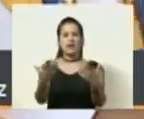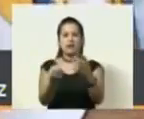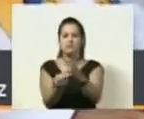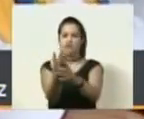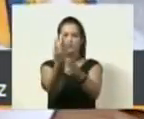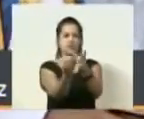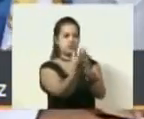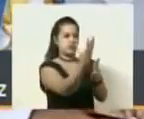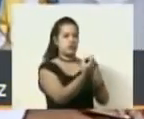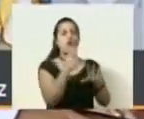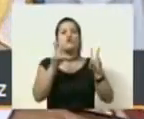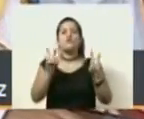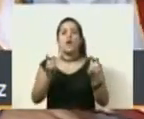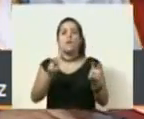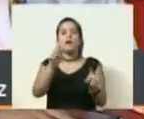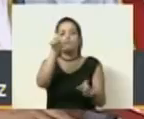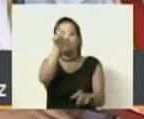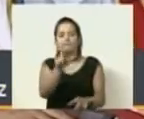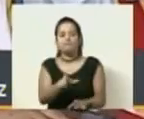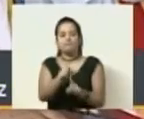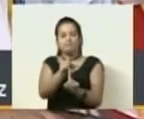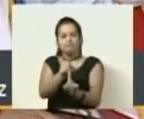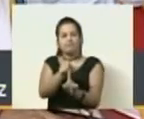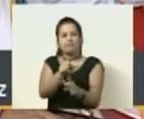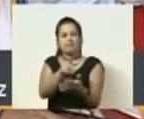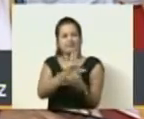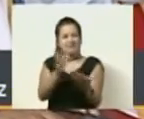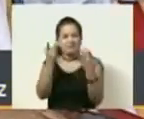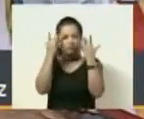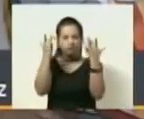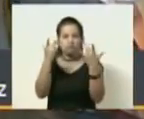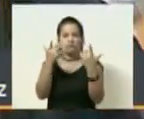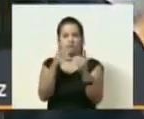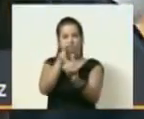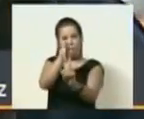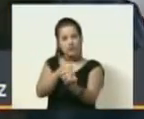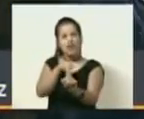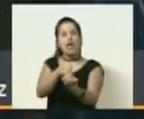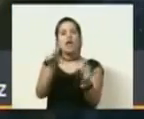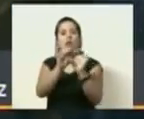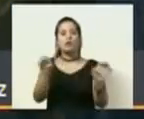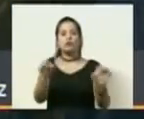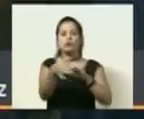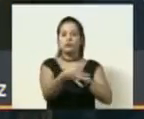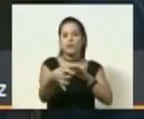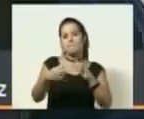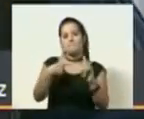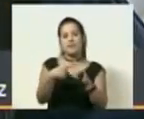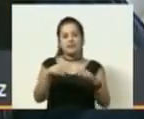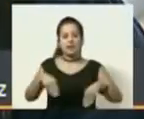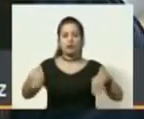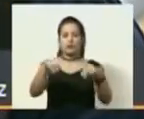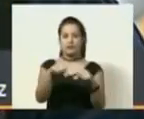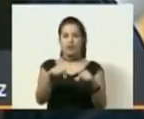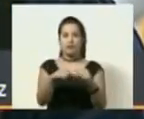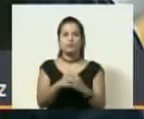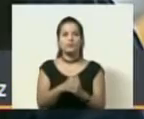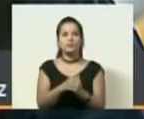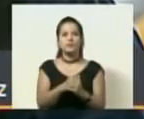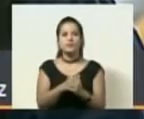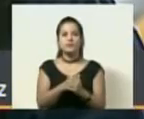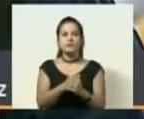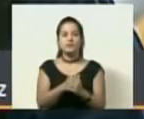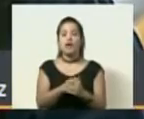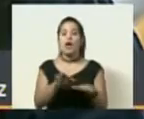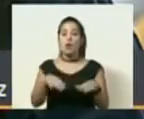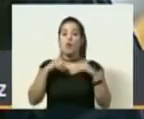sujetos histórico-políticos a través de la educación municipalizada y territorializada. Cuando iniciamos nuestros